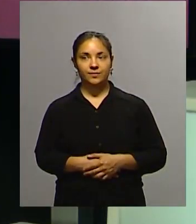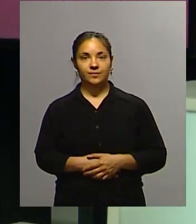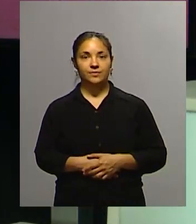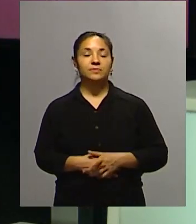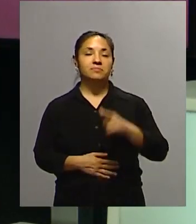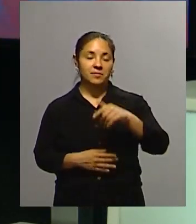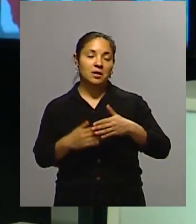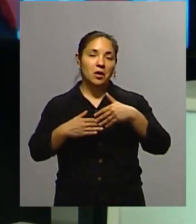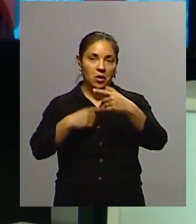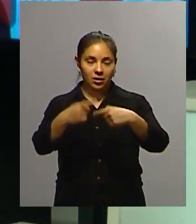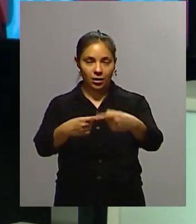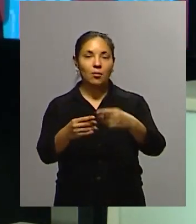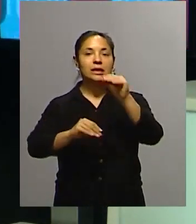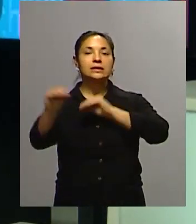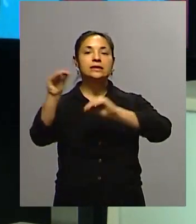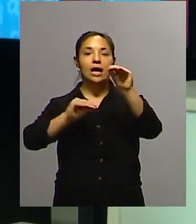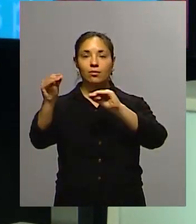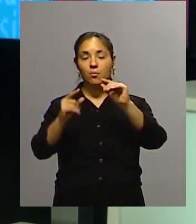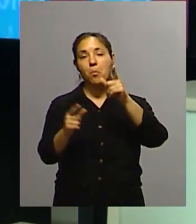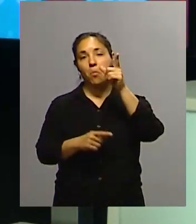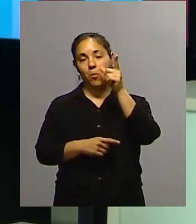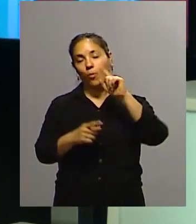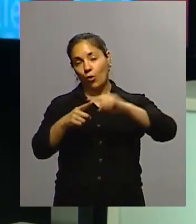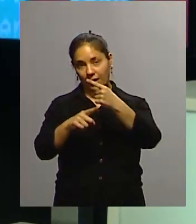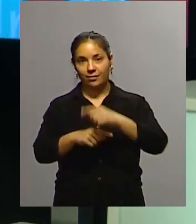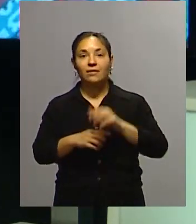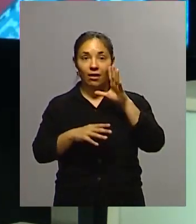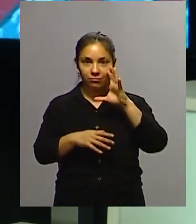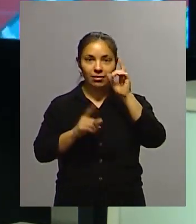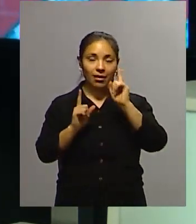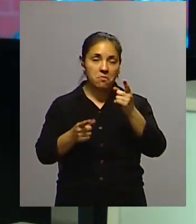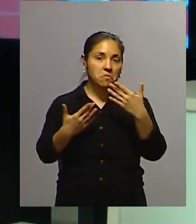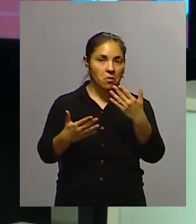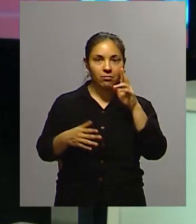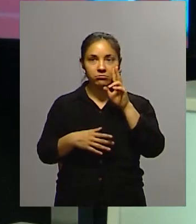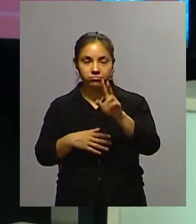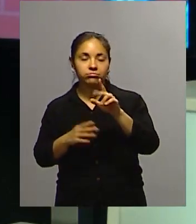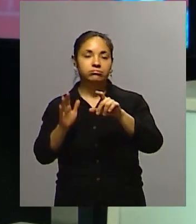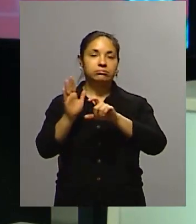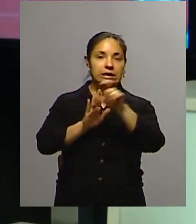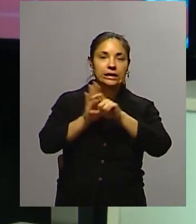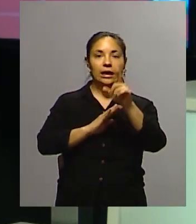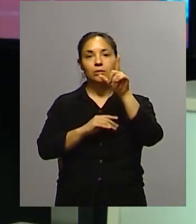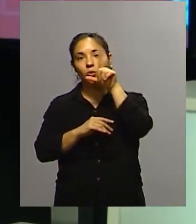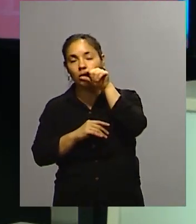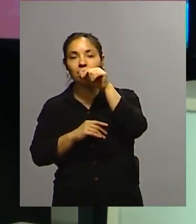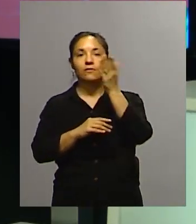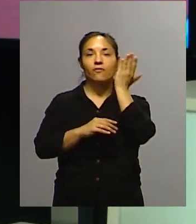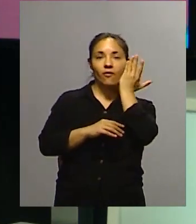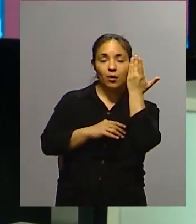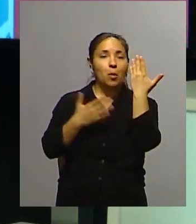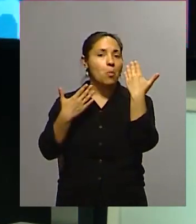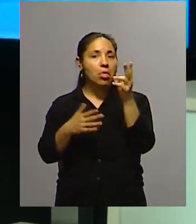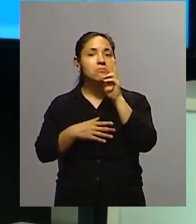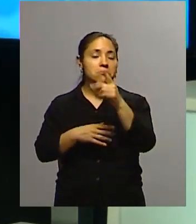Bueno, seguimos aquí en Chat Político. Recuerden que también estamos presentes en las redes sociales. Si quieren hacer alguna sugerencia, sugerir un tema, alguna inquietud, pueden utilizar las